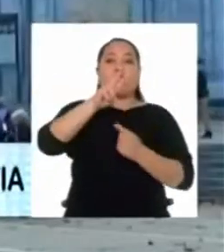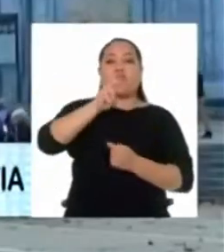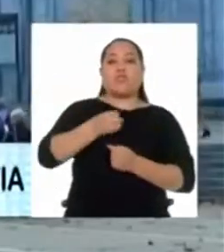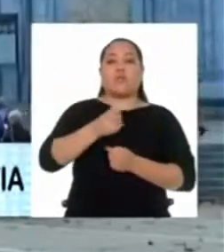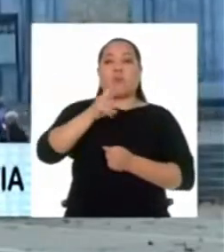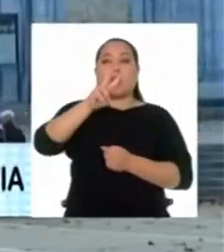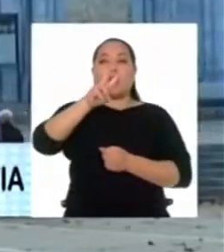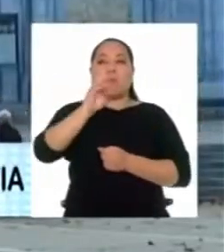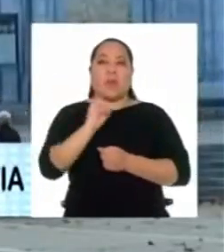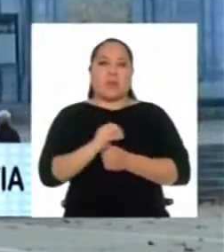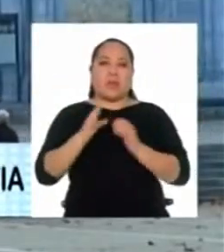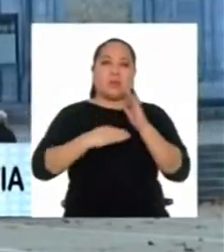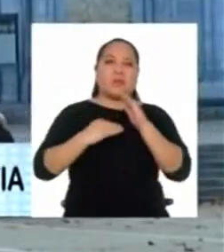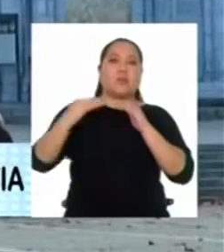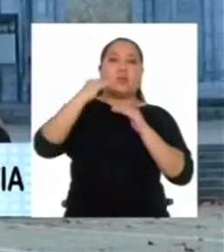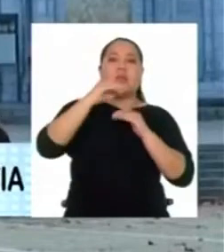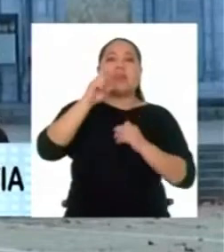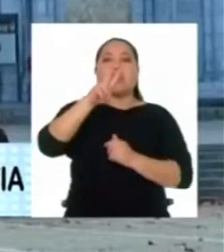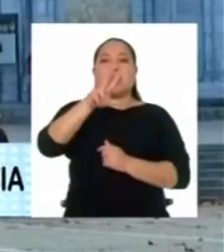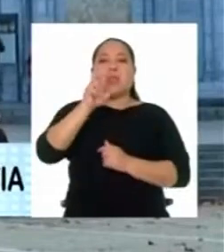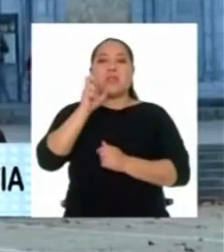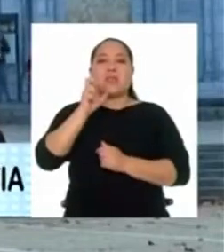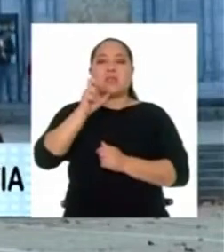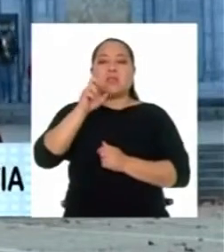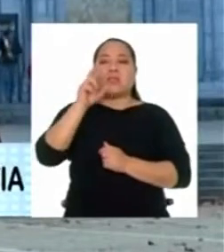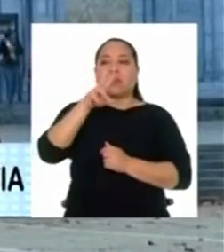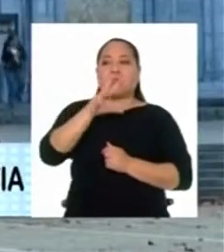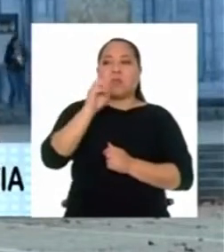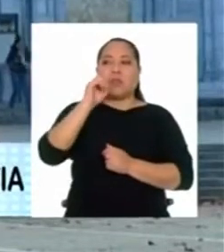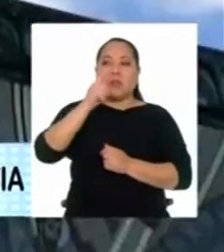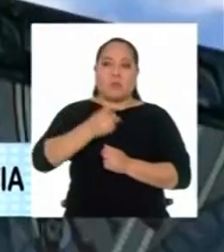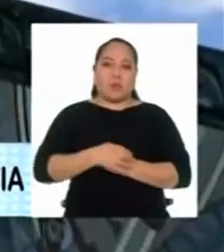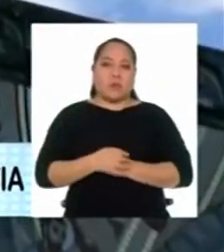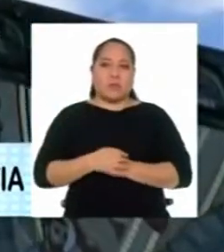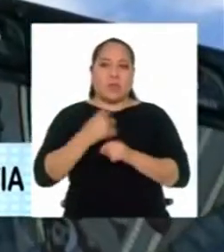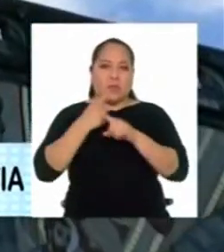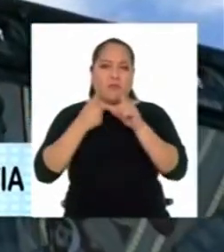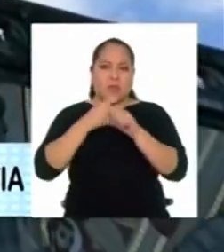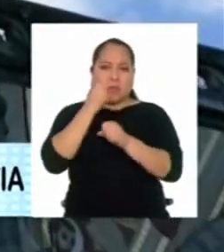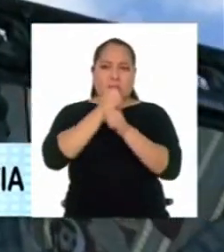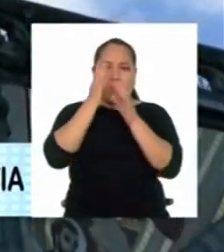a 330.000 si se cuentan a los trabajadores de instituciones religiosas.